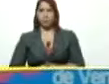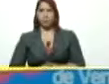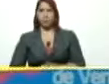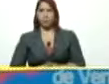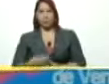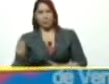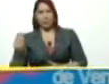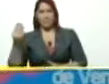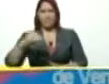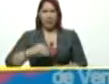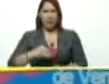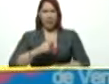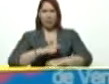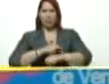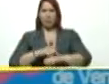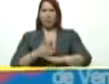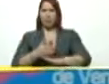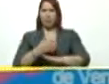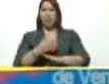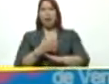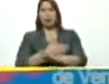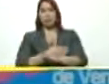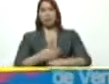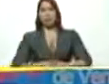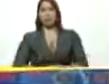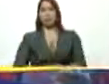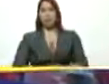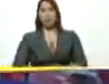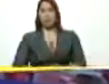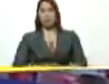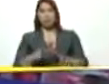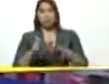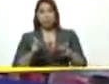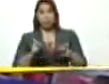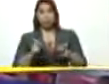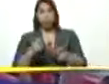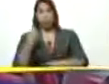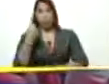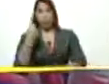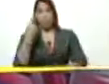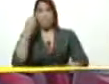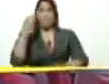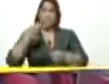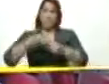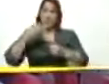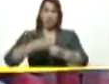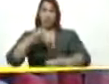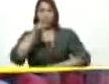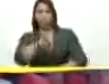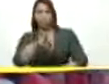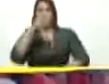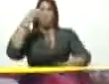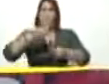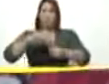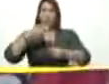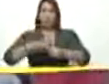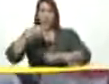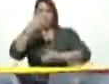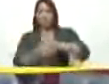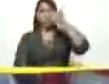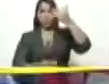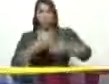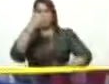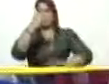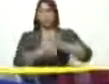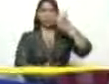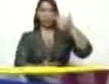Y más temprano que tarde llegará el salario mínimo de un petro, de 2 petros, y avanzar,